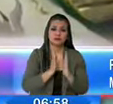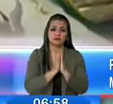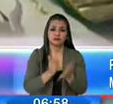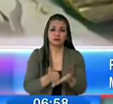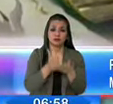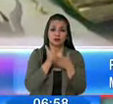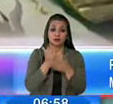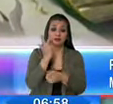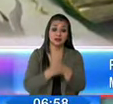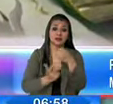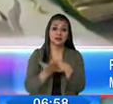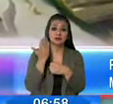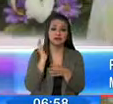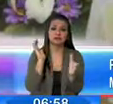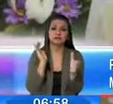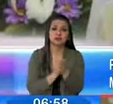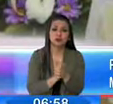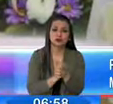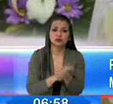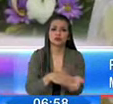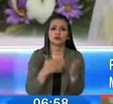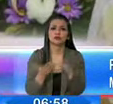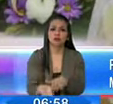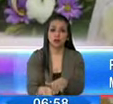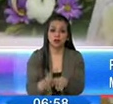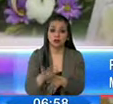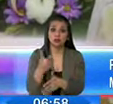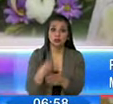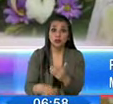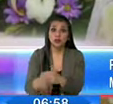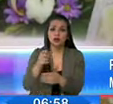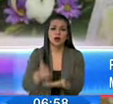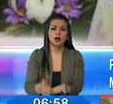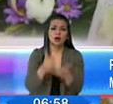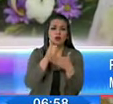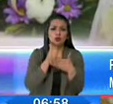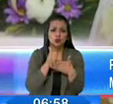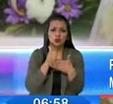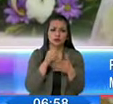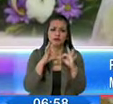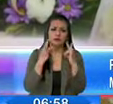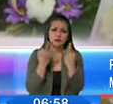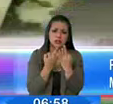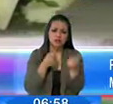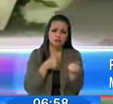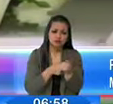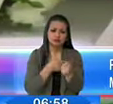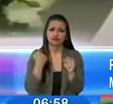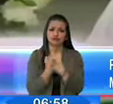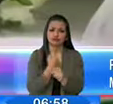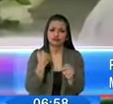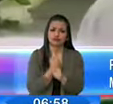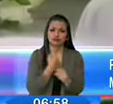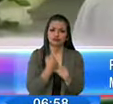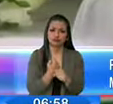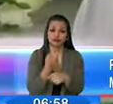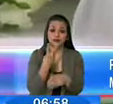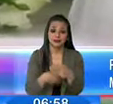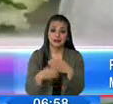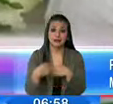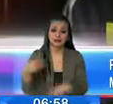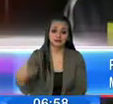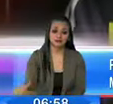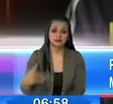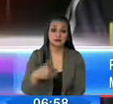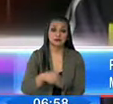tres años perdió a su esposo y Jonathan era quien la ayudaba a sostener a su familia, que la integran dos hijas menores